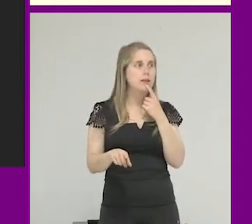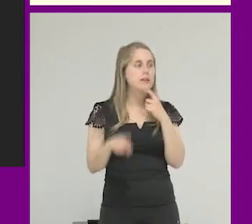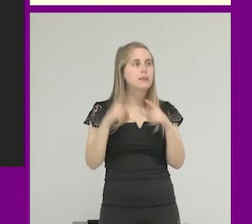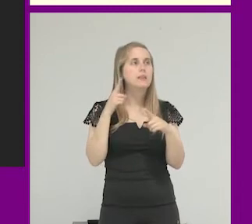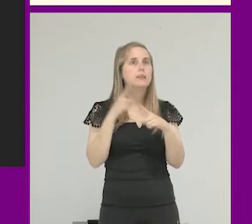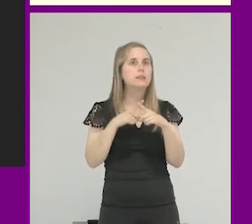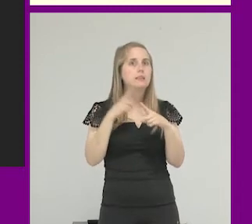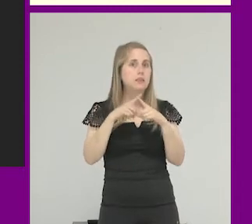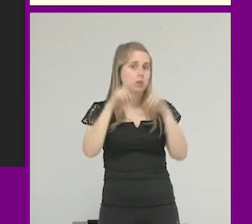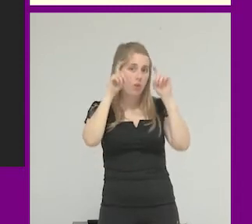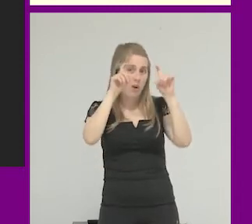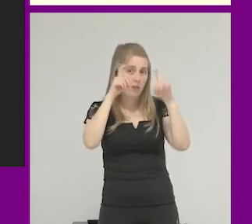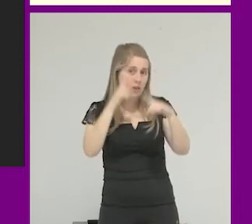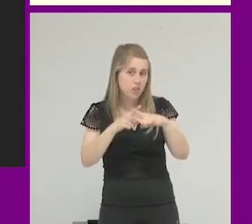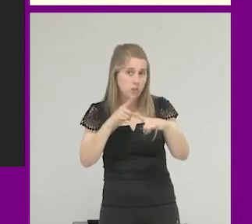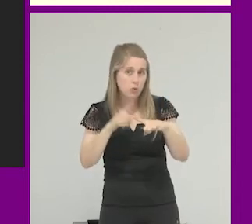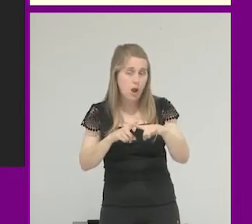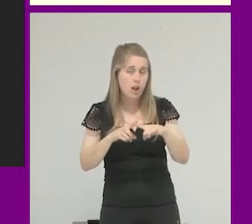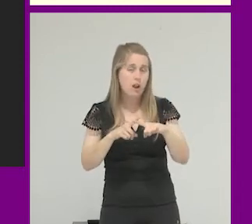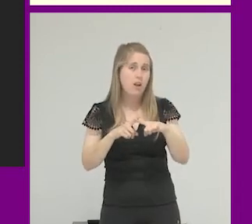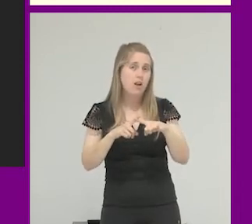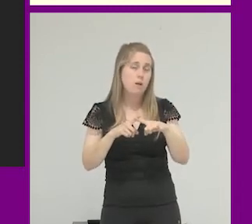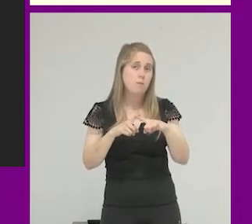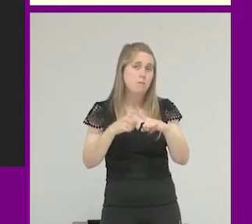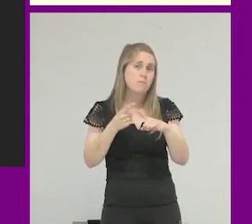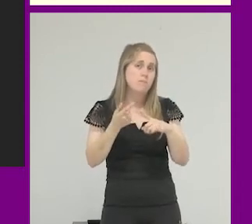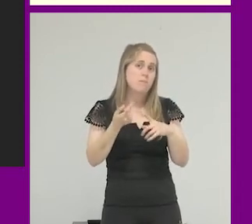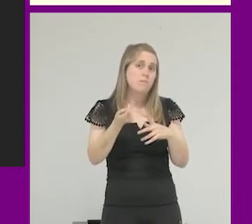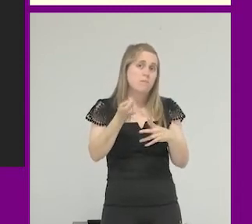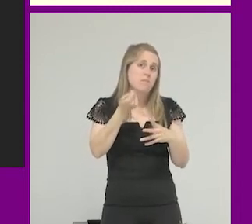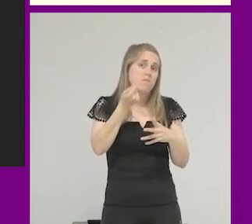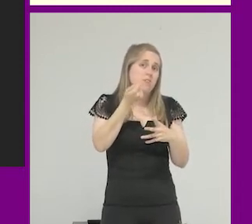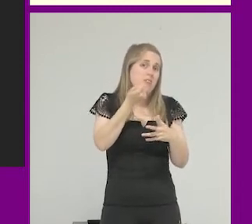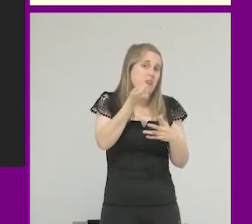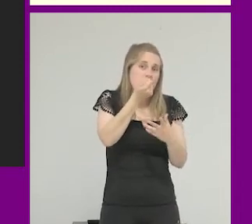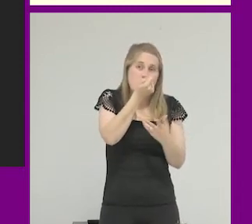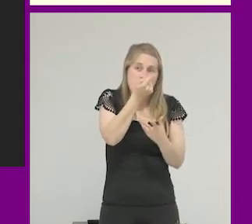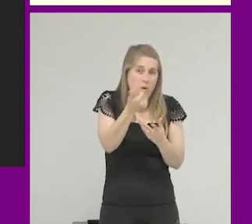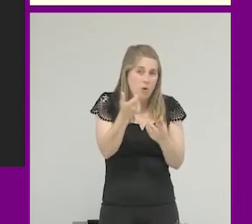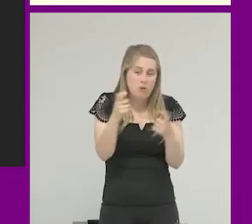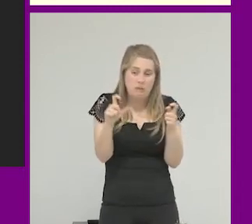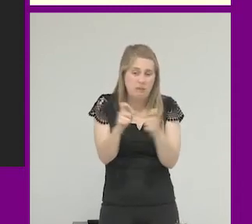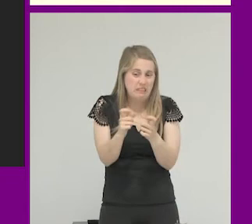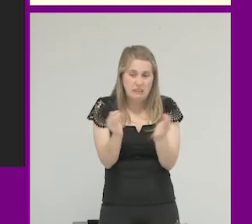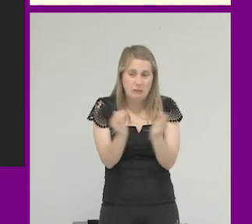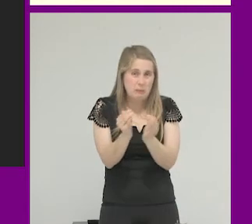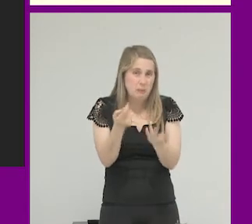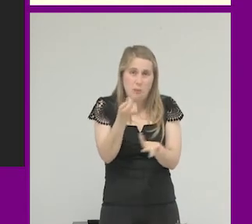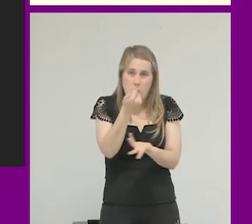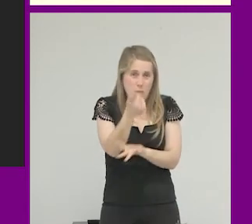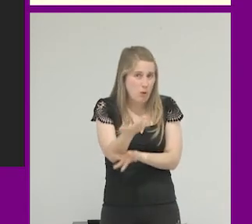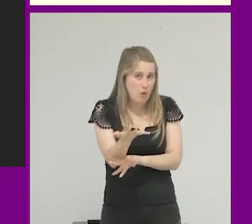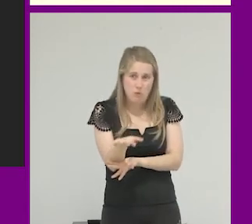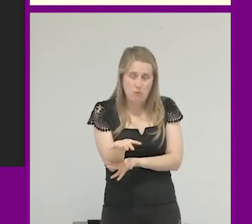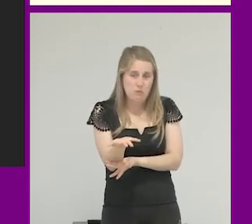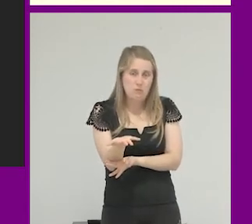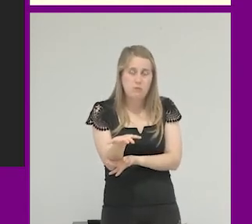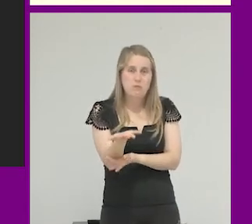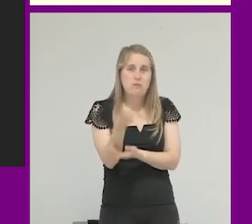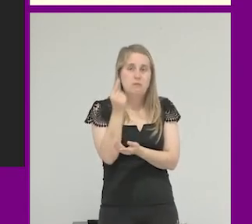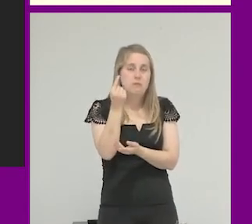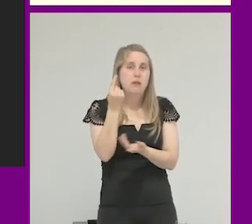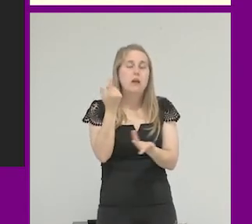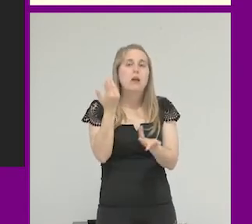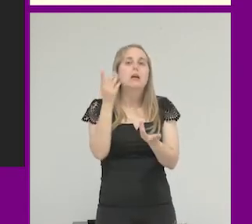sexu heziketa ere oso txikia edo oso murriztua dela eta gainera